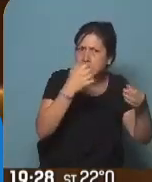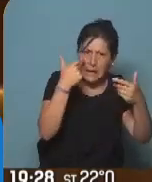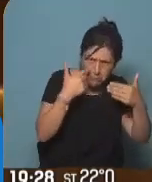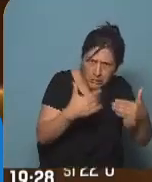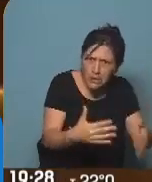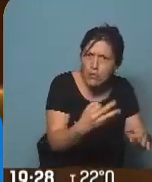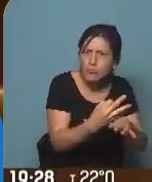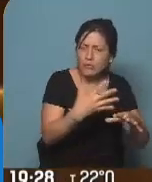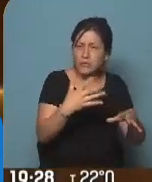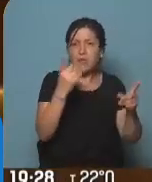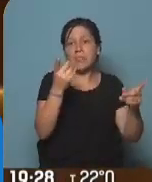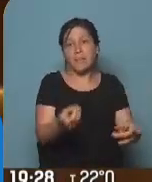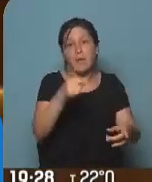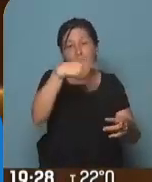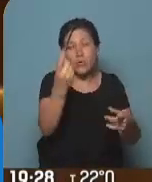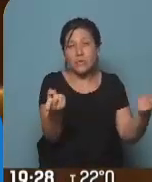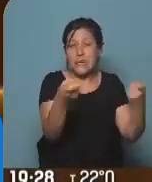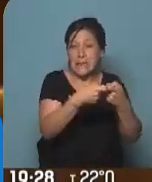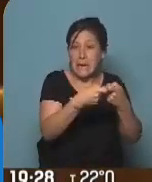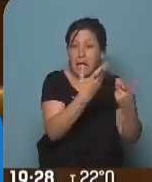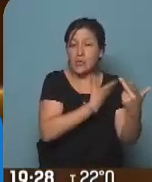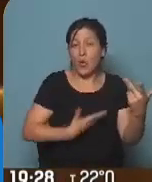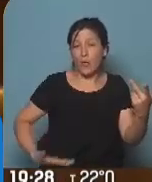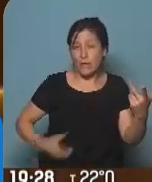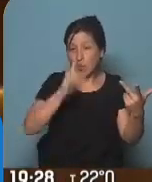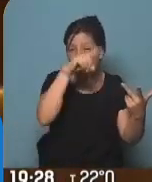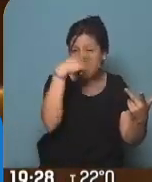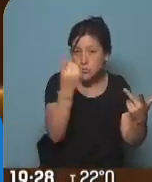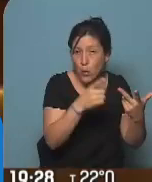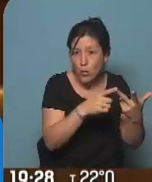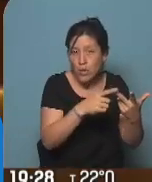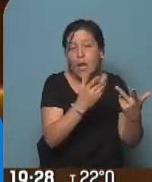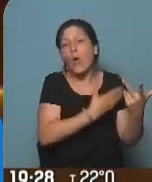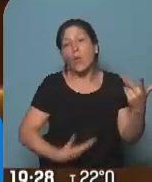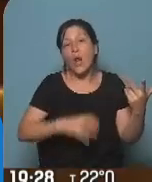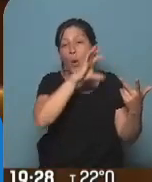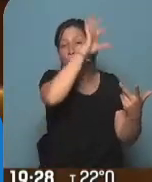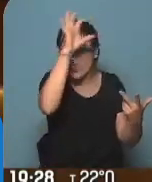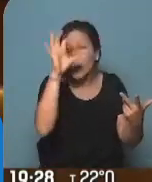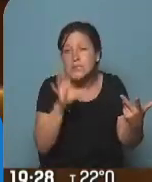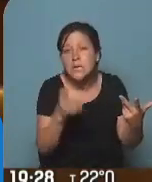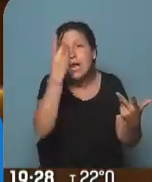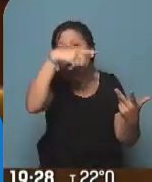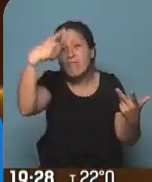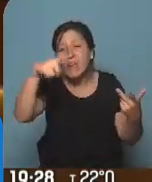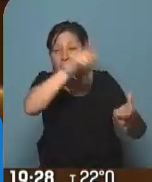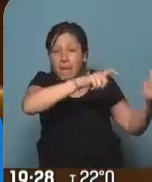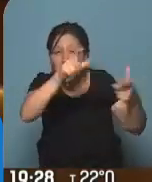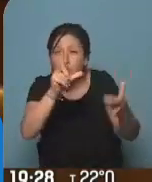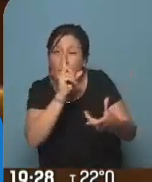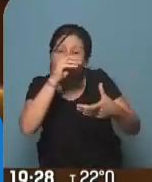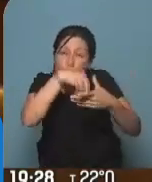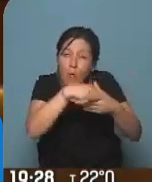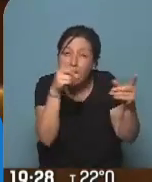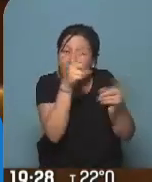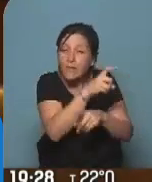pero también los sindicatos, el gobierno nacional, los gobiernos provinciales, los distintos actores políticos, académicos, en primer